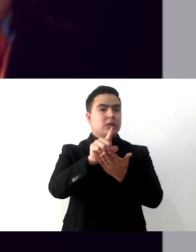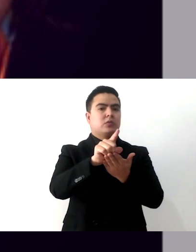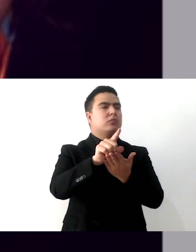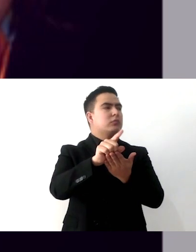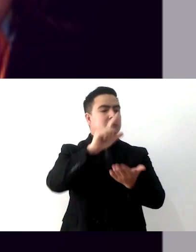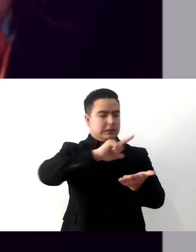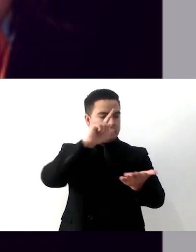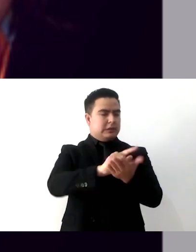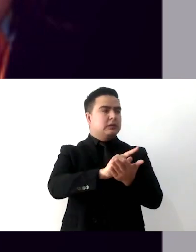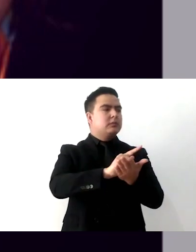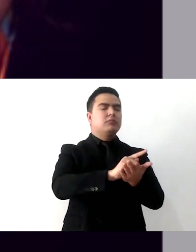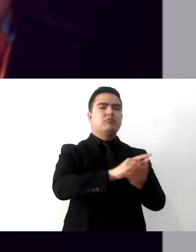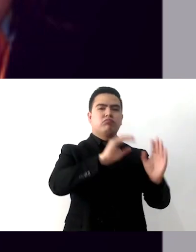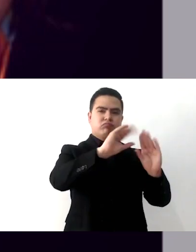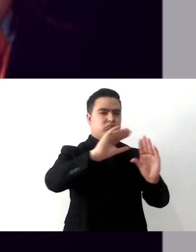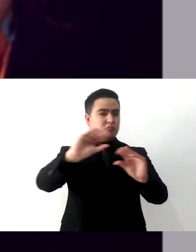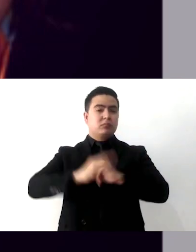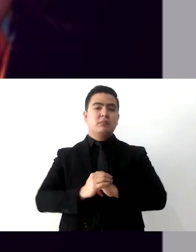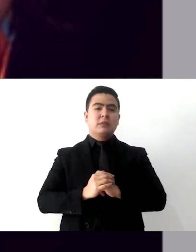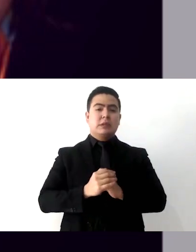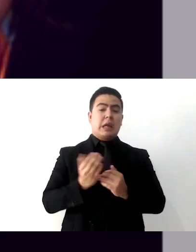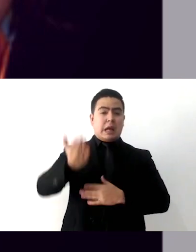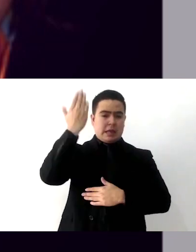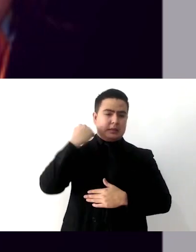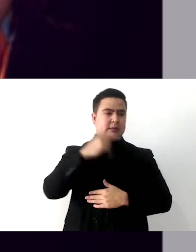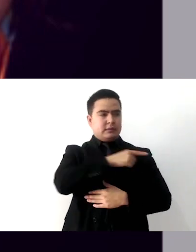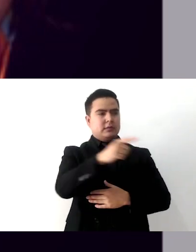Instituto Federal Electoral y actualmente es socia de